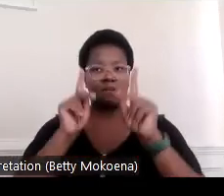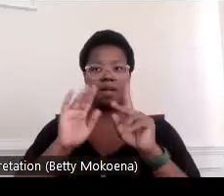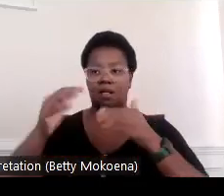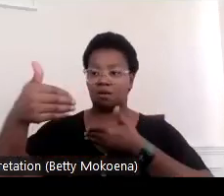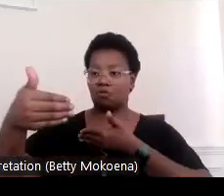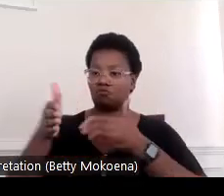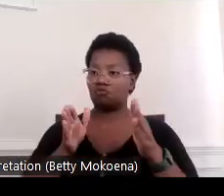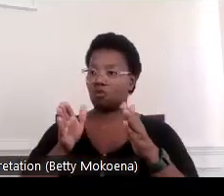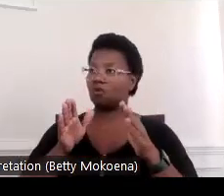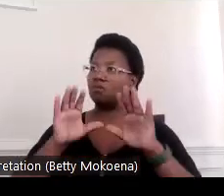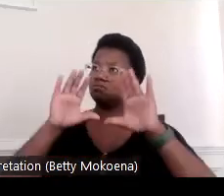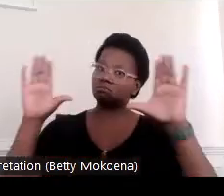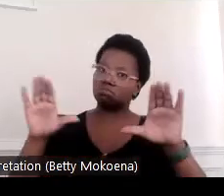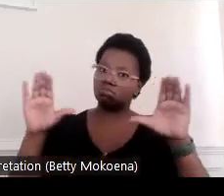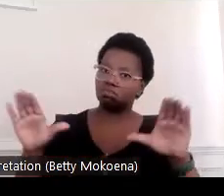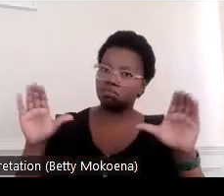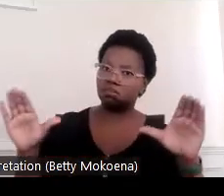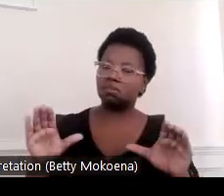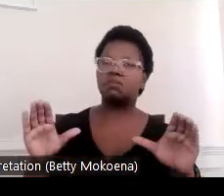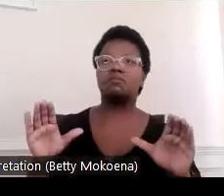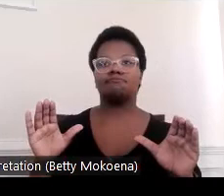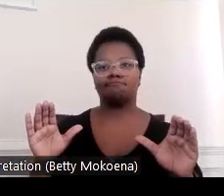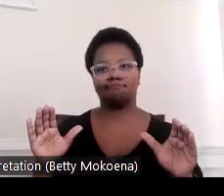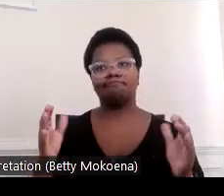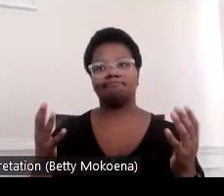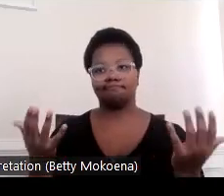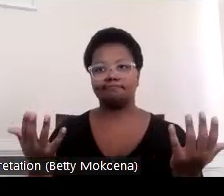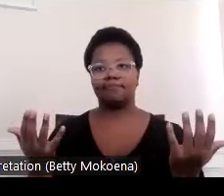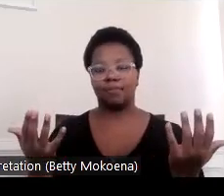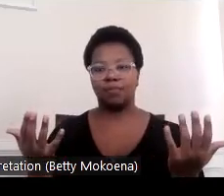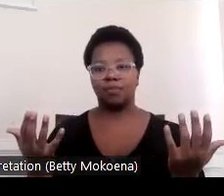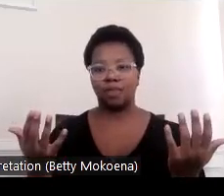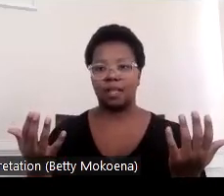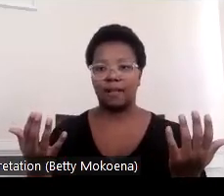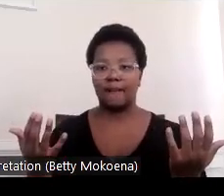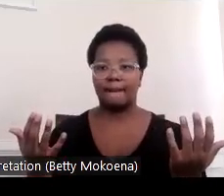como la persona decora su cuarto su habitación